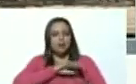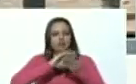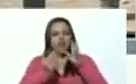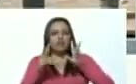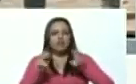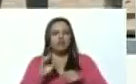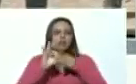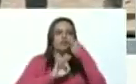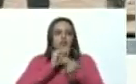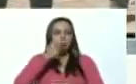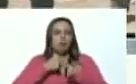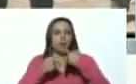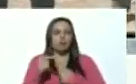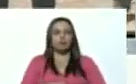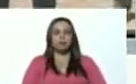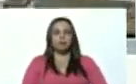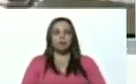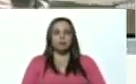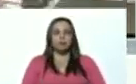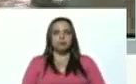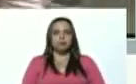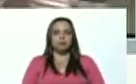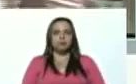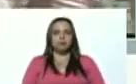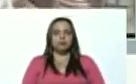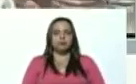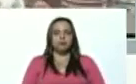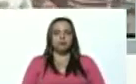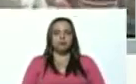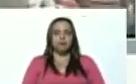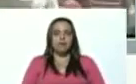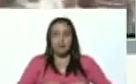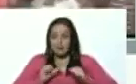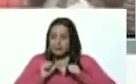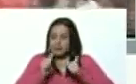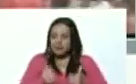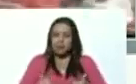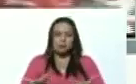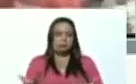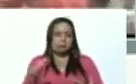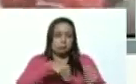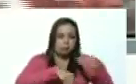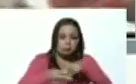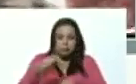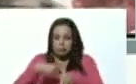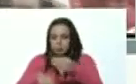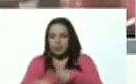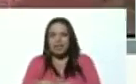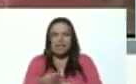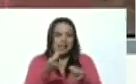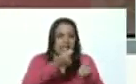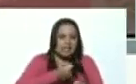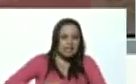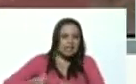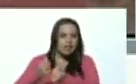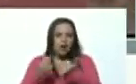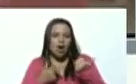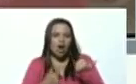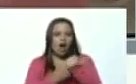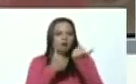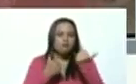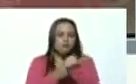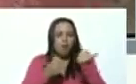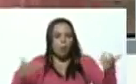Barrio Tricolor. Y bueno, le metimos recursos, le metimos